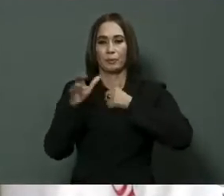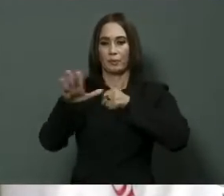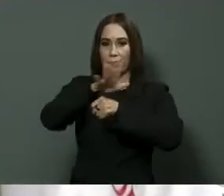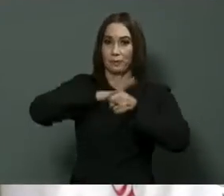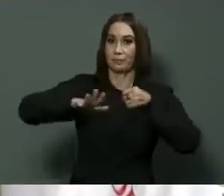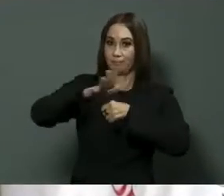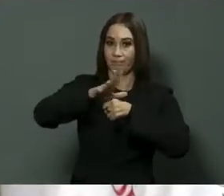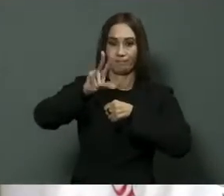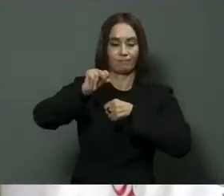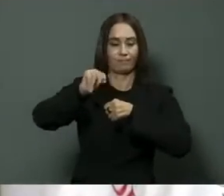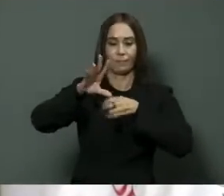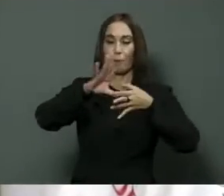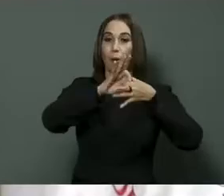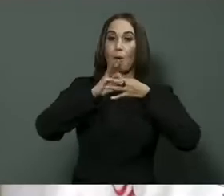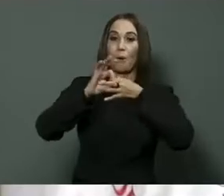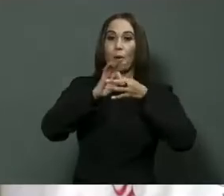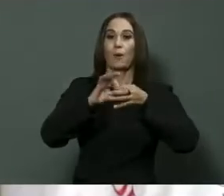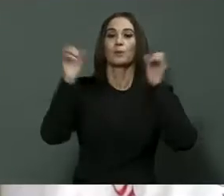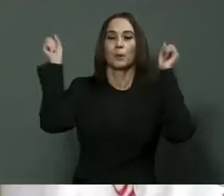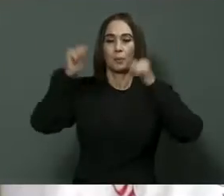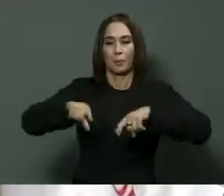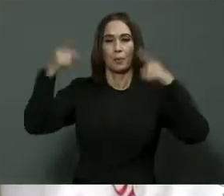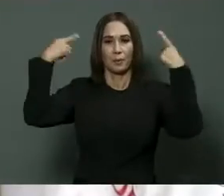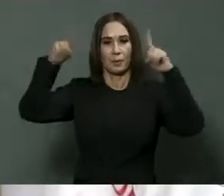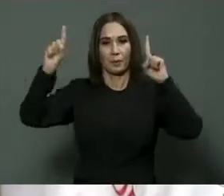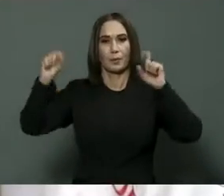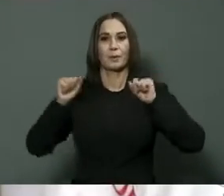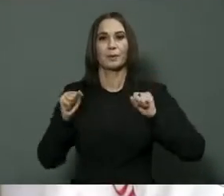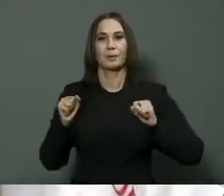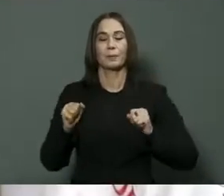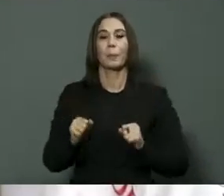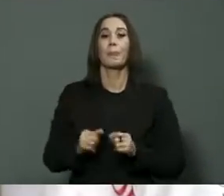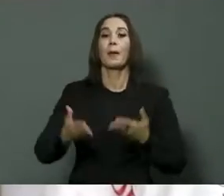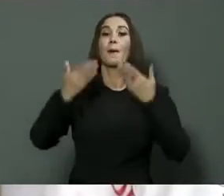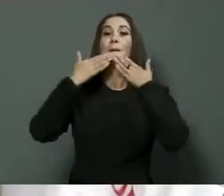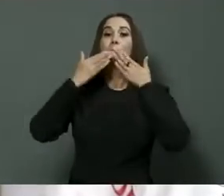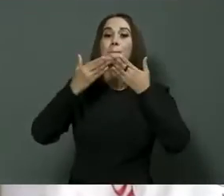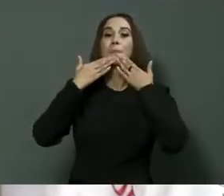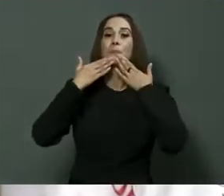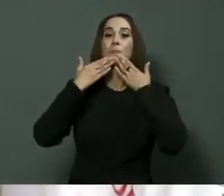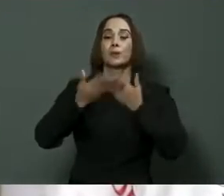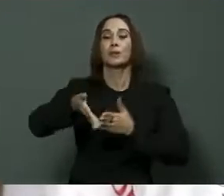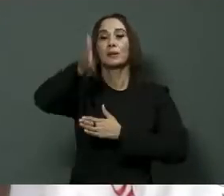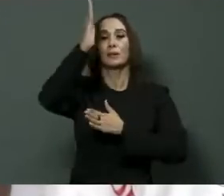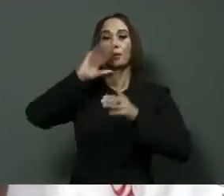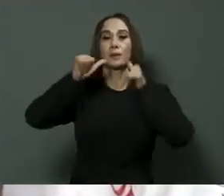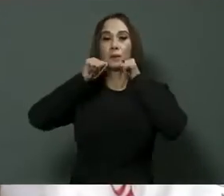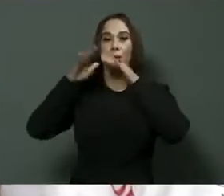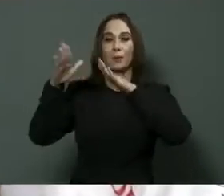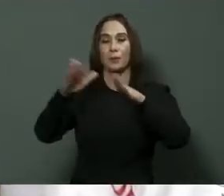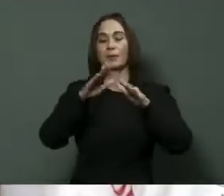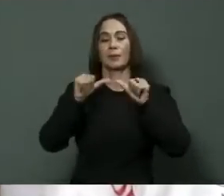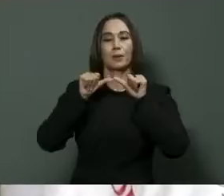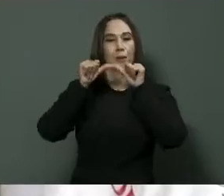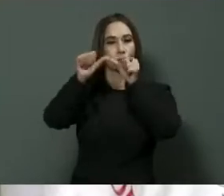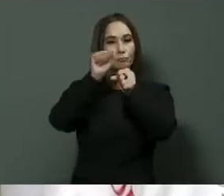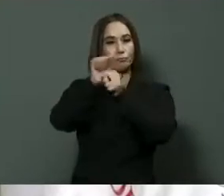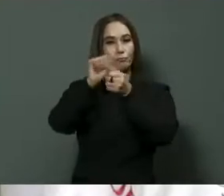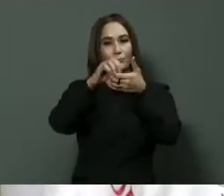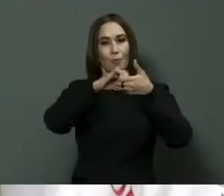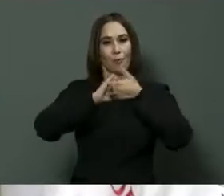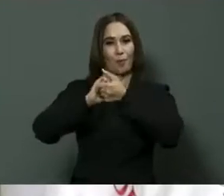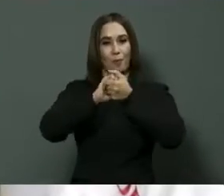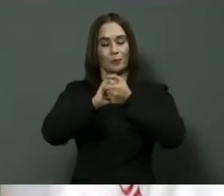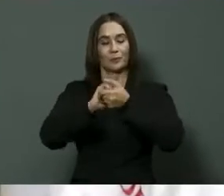arrope y juntos nosotros vamos a ganar esta batalla. Así que muchísimas gracias, que Dios los bendiga y vamos a trabajar juntos en